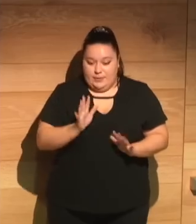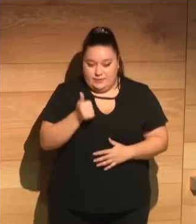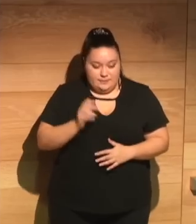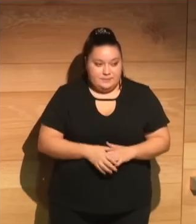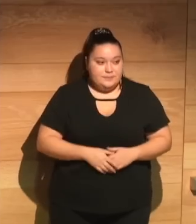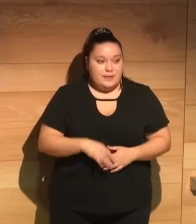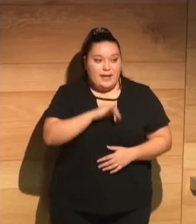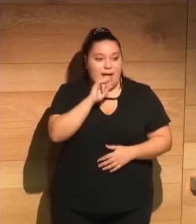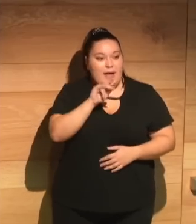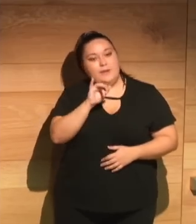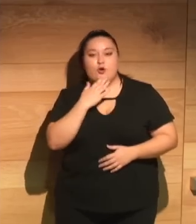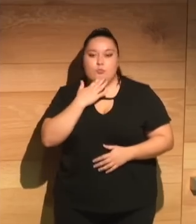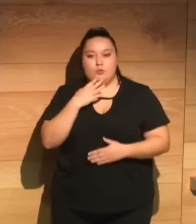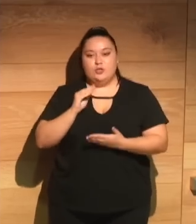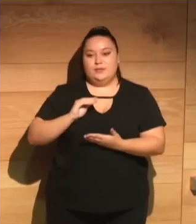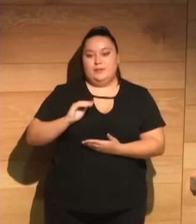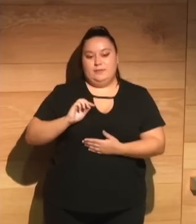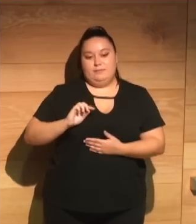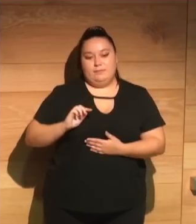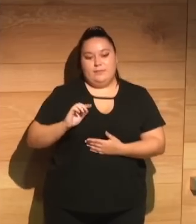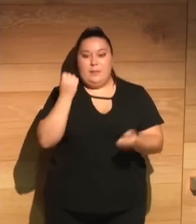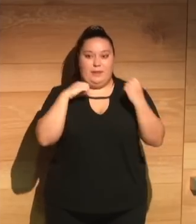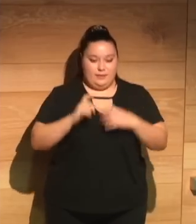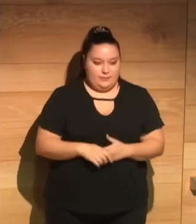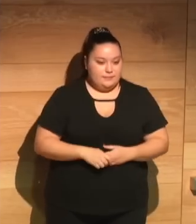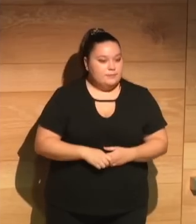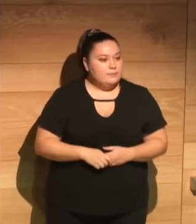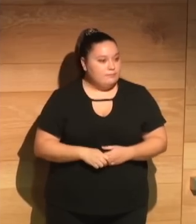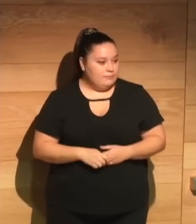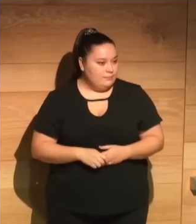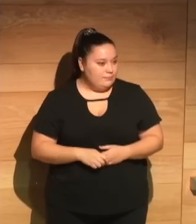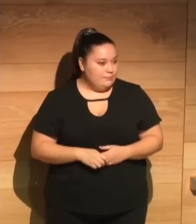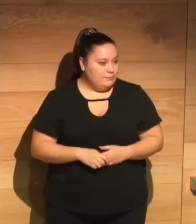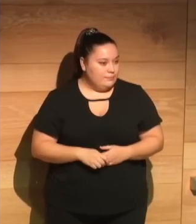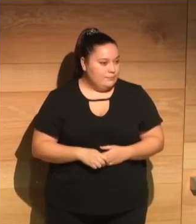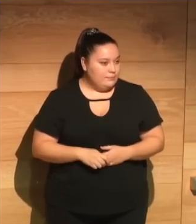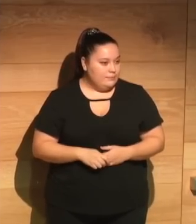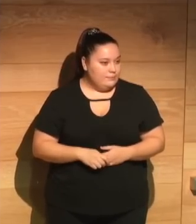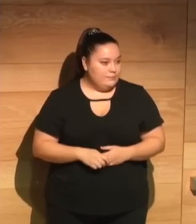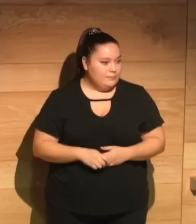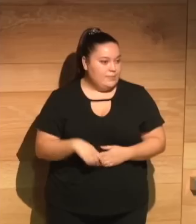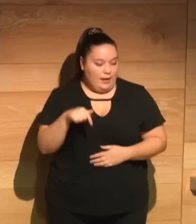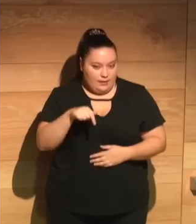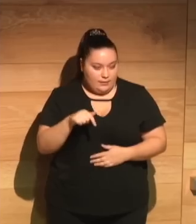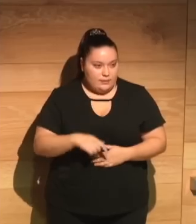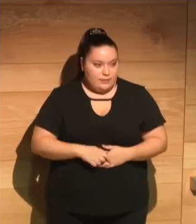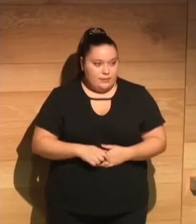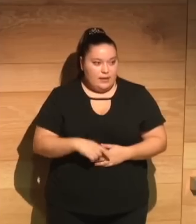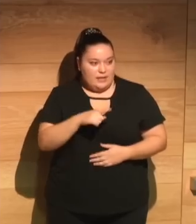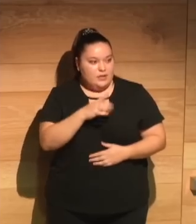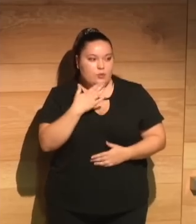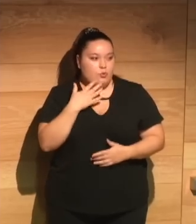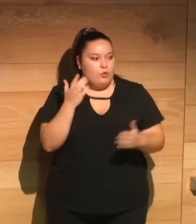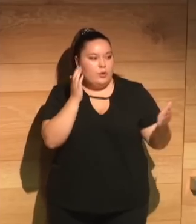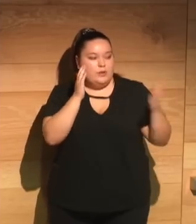escucha, Javi es el becario. ¿Llevamos 7 años aquí en este recinto? Sí, señora. Sí. Aquí. Aquí. Joder. ¿Se te ha hecho largo?